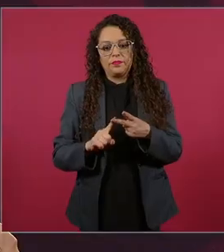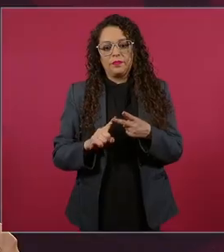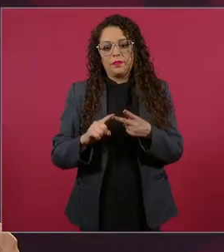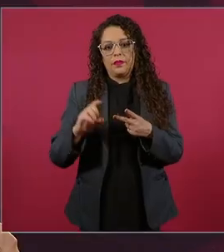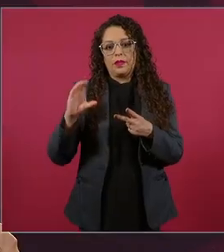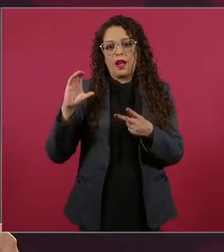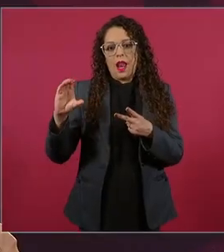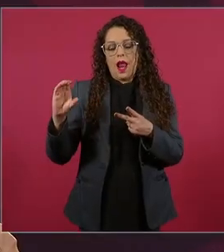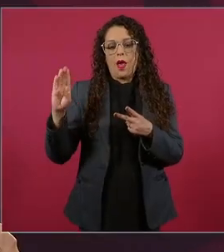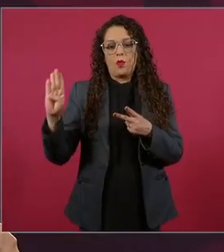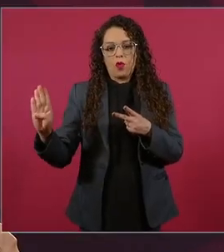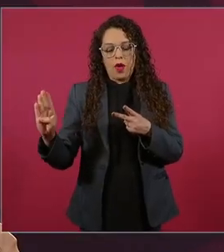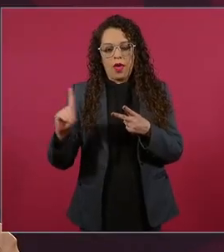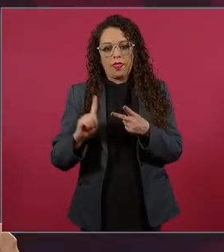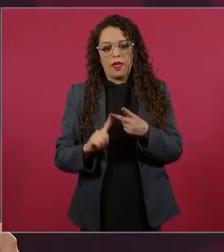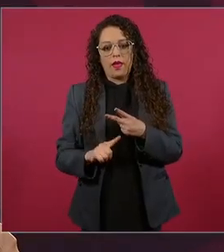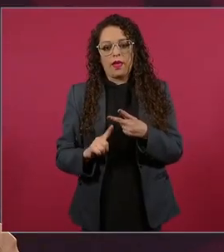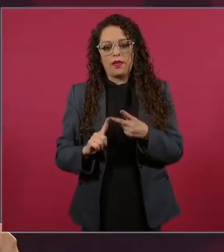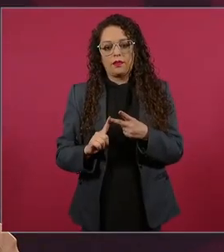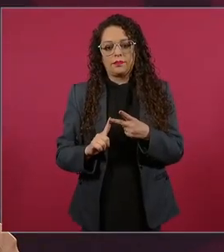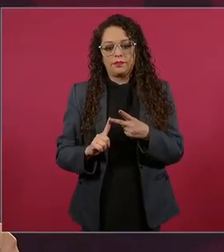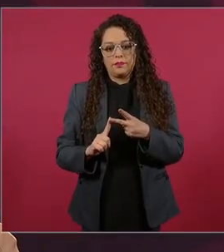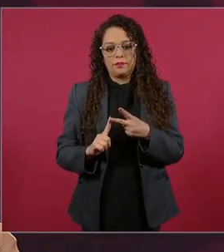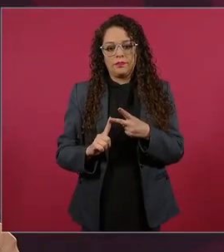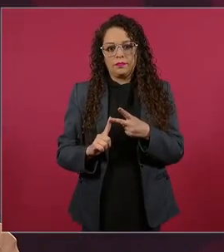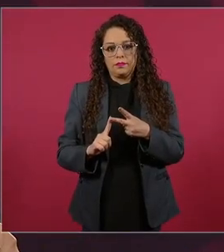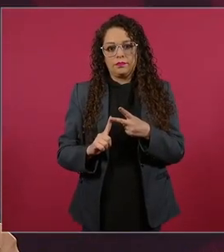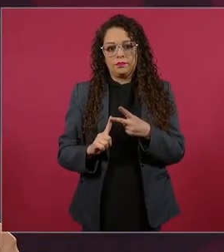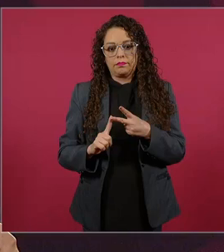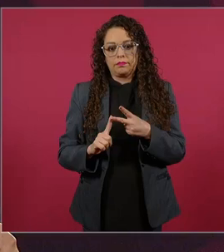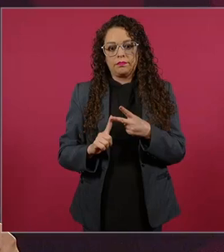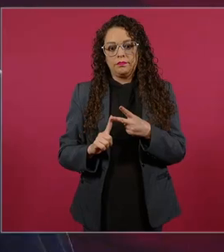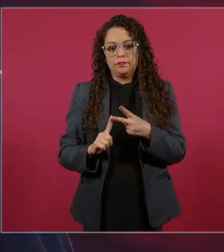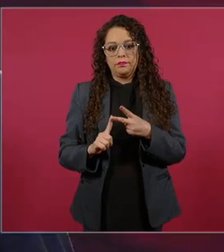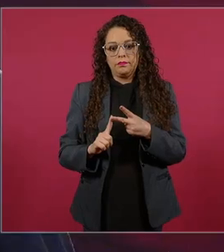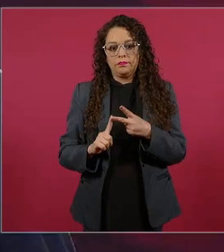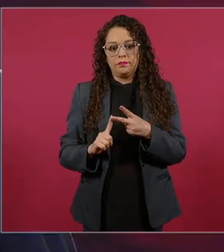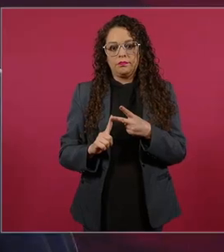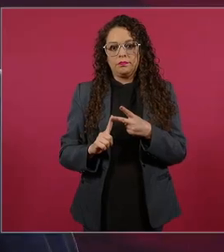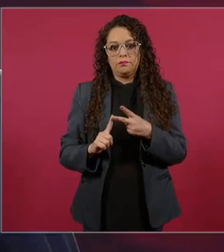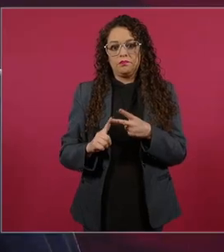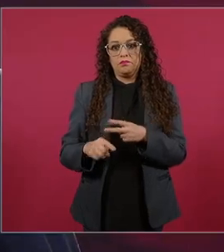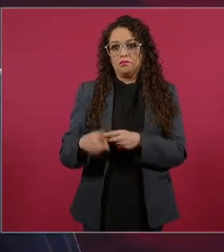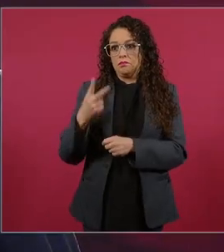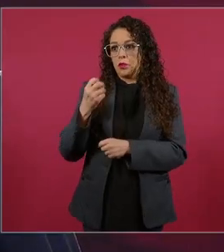Clara, que gobernó 2-3 veces